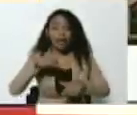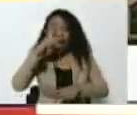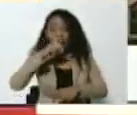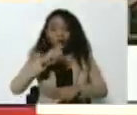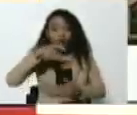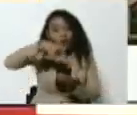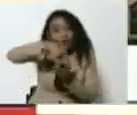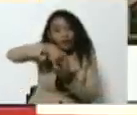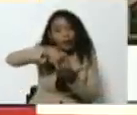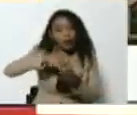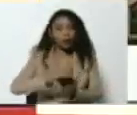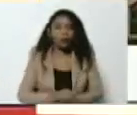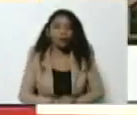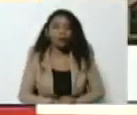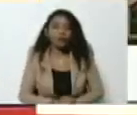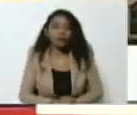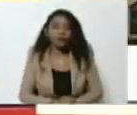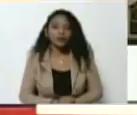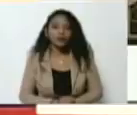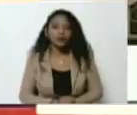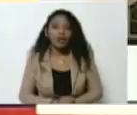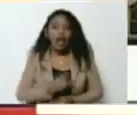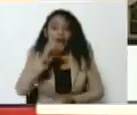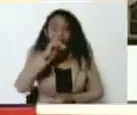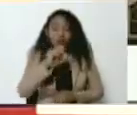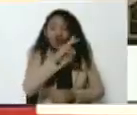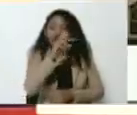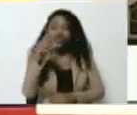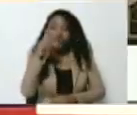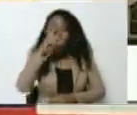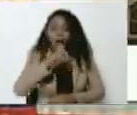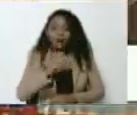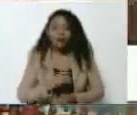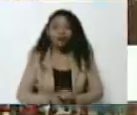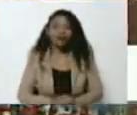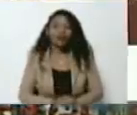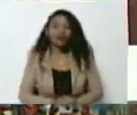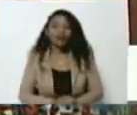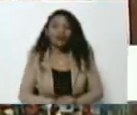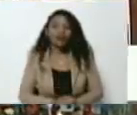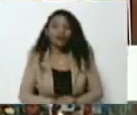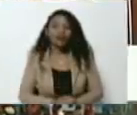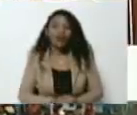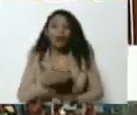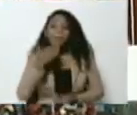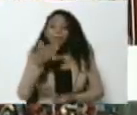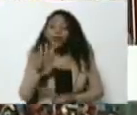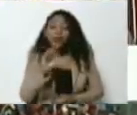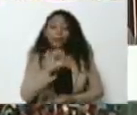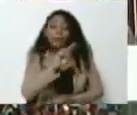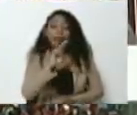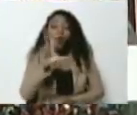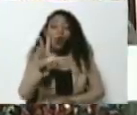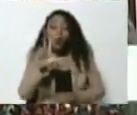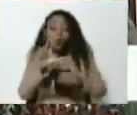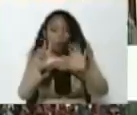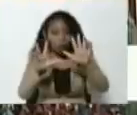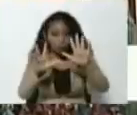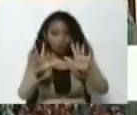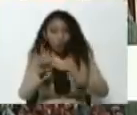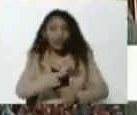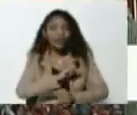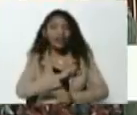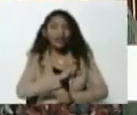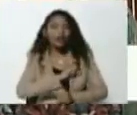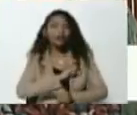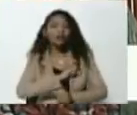Carabobo, el año de los 200 años. El próximo 28 de enero